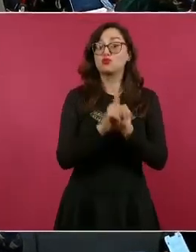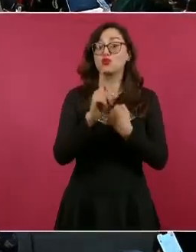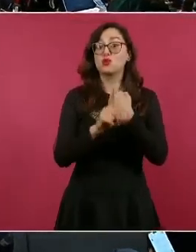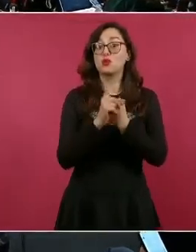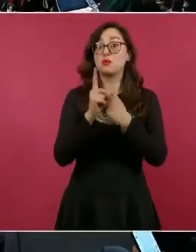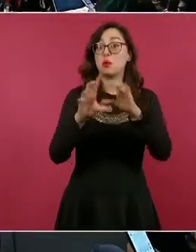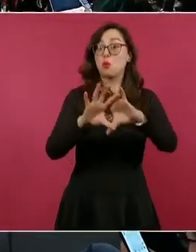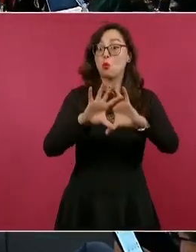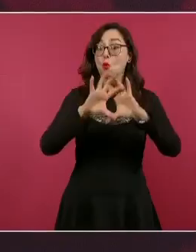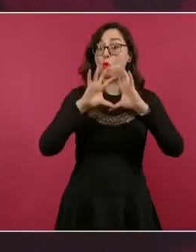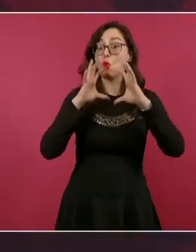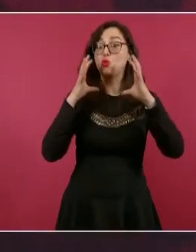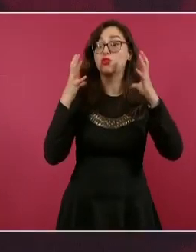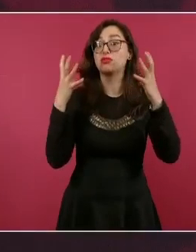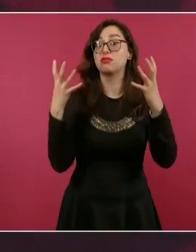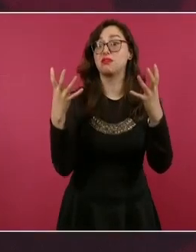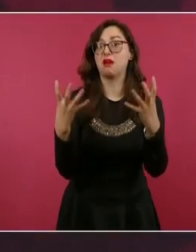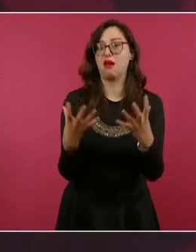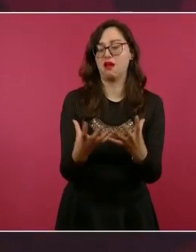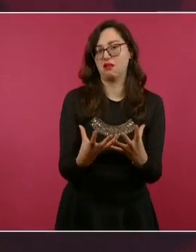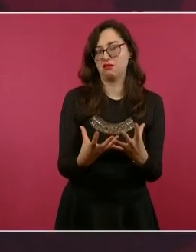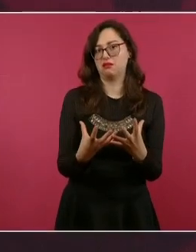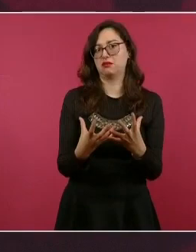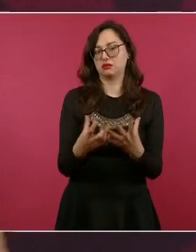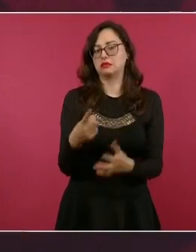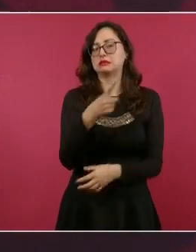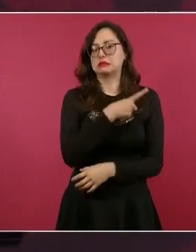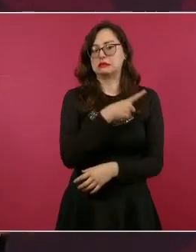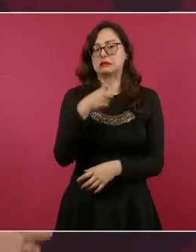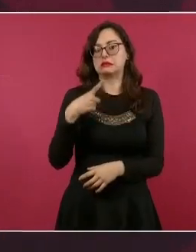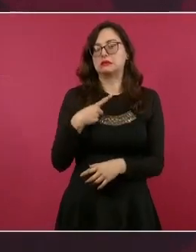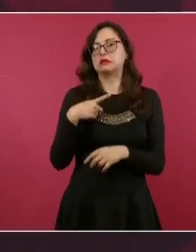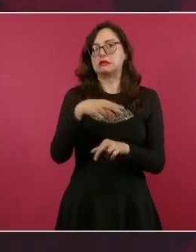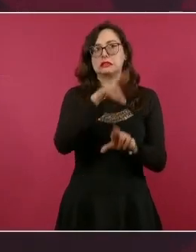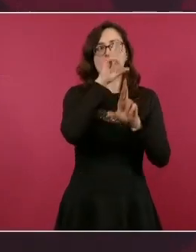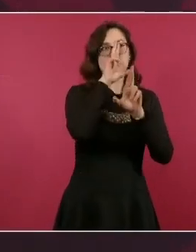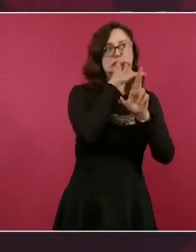el orden mundial, el respeto